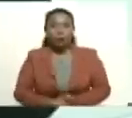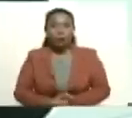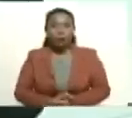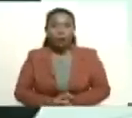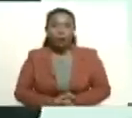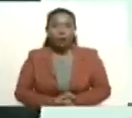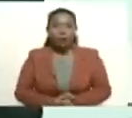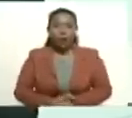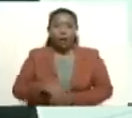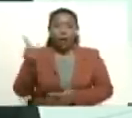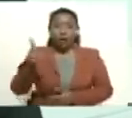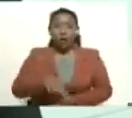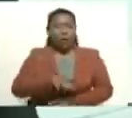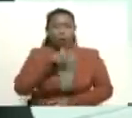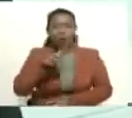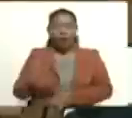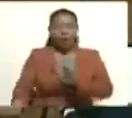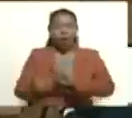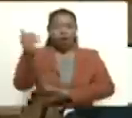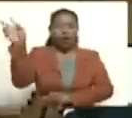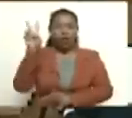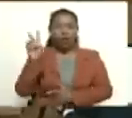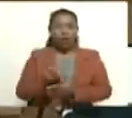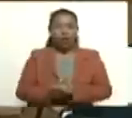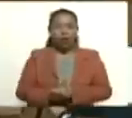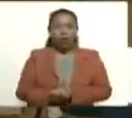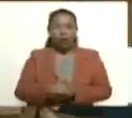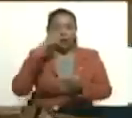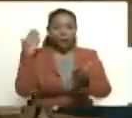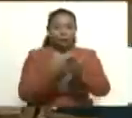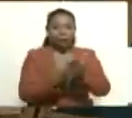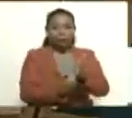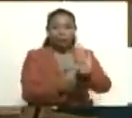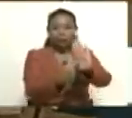un crimen de lesa humanidad. Y en este contrato,